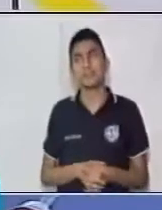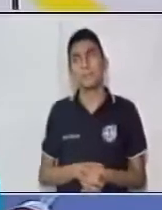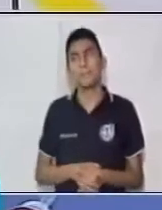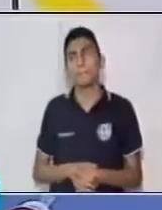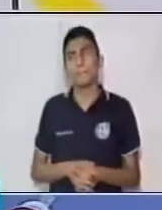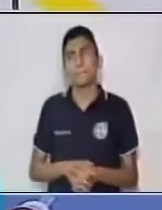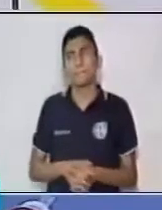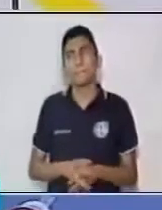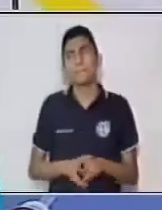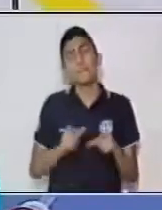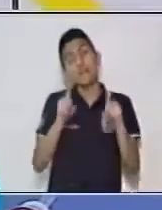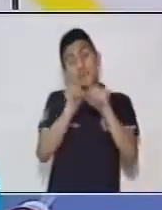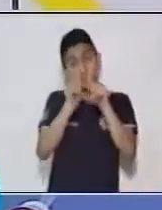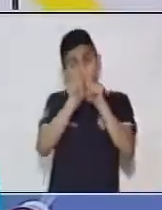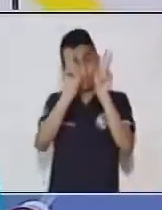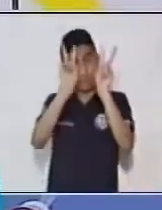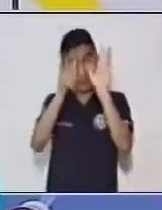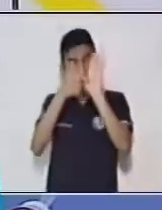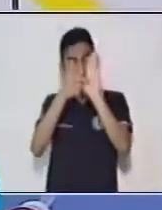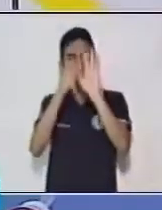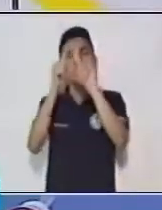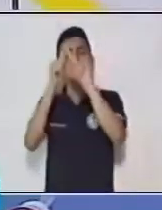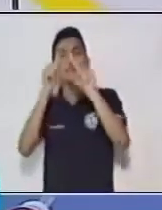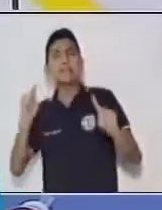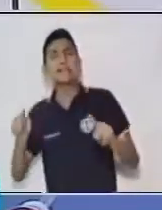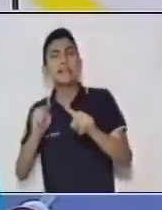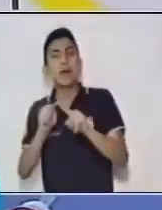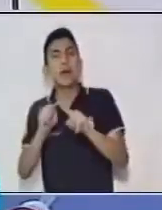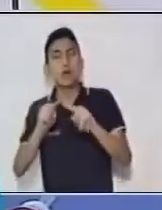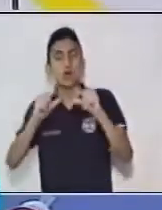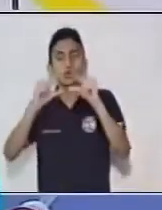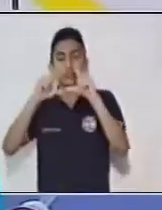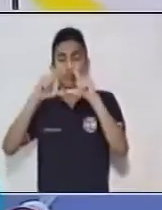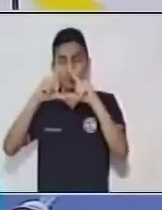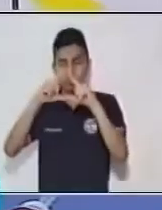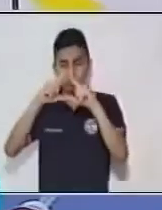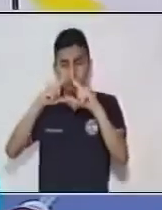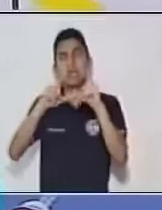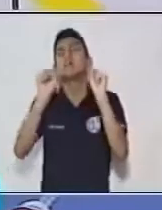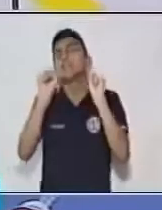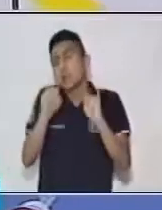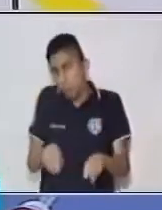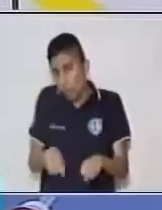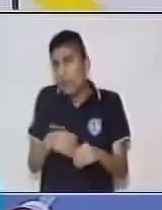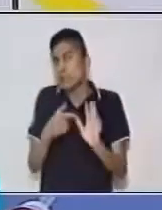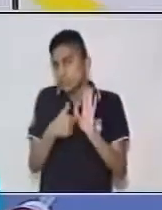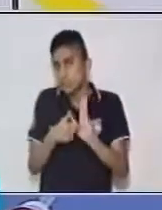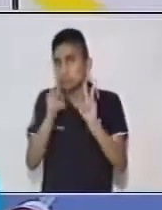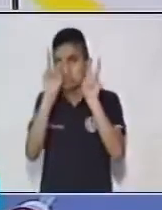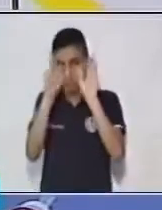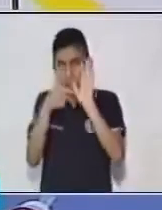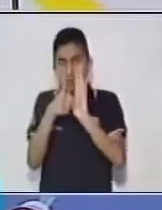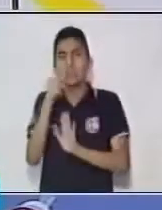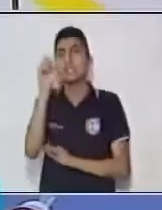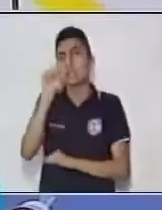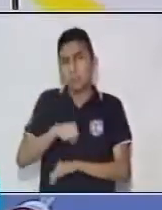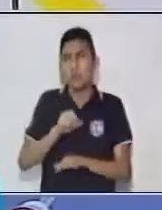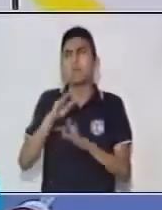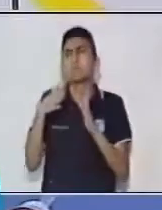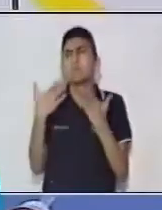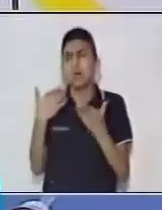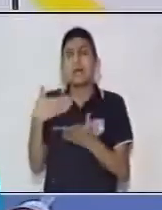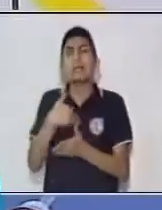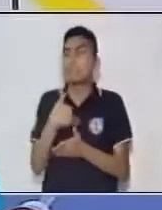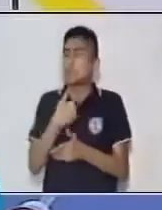podemos encontrar que hay un eje de simetría. Este solo va a tener un eje de simetría